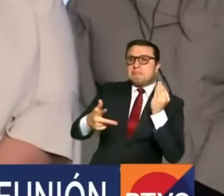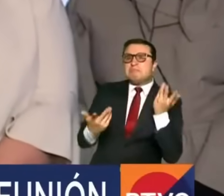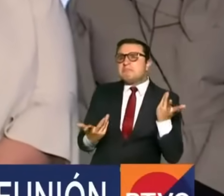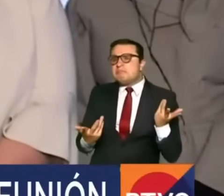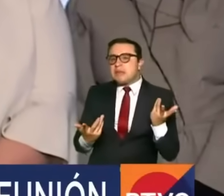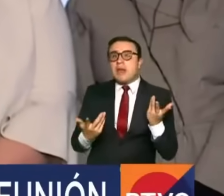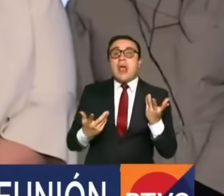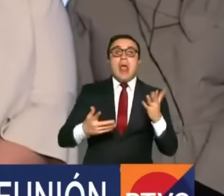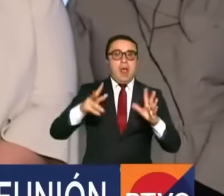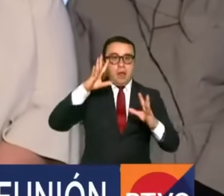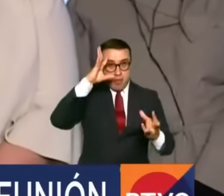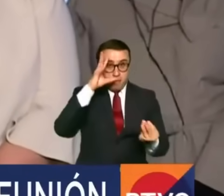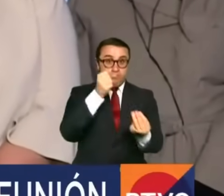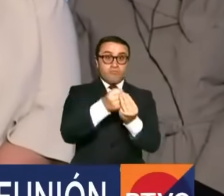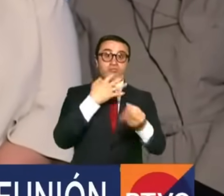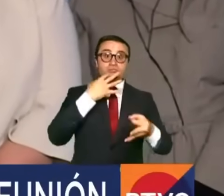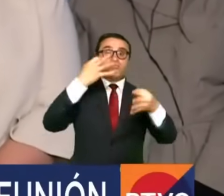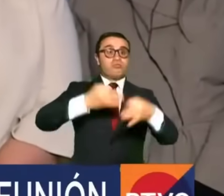incumplió.